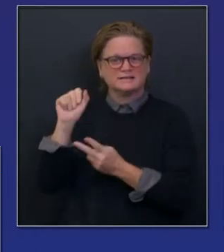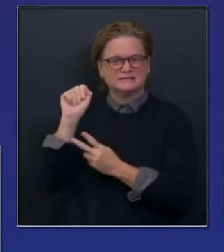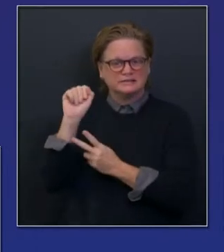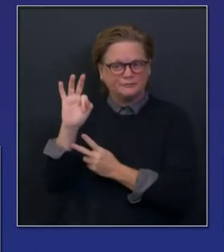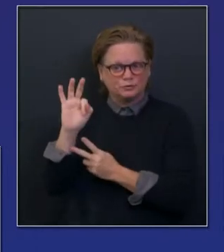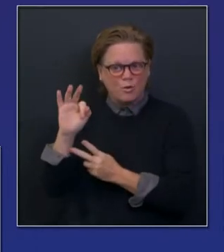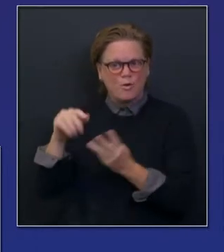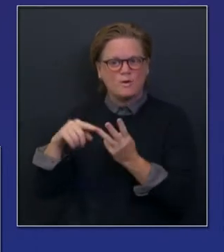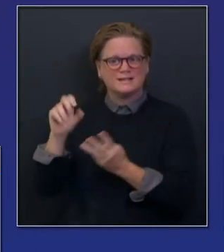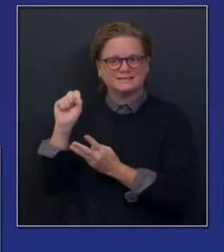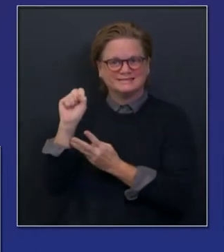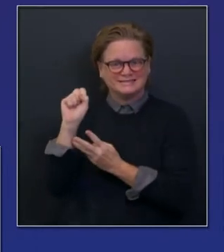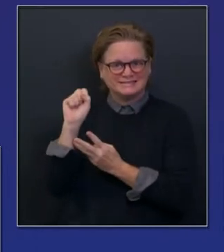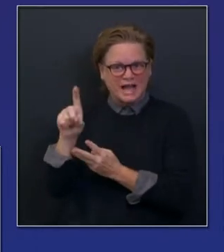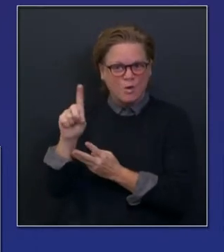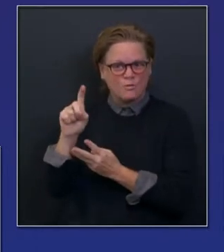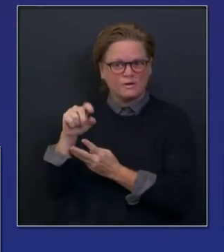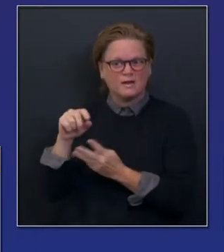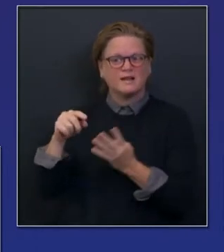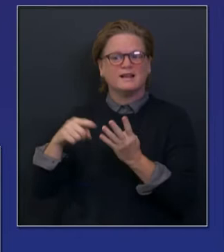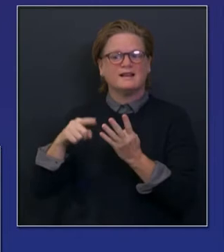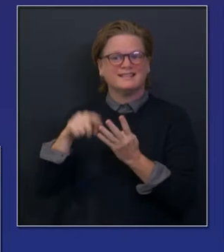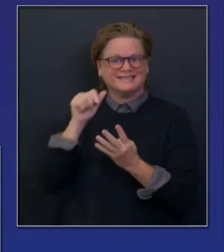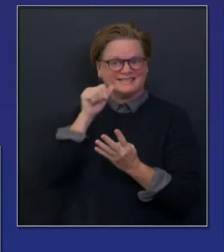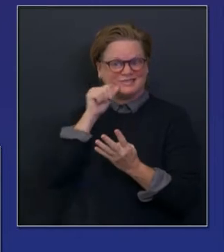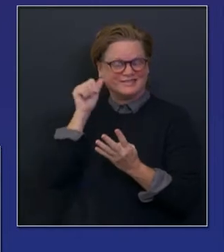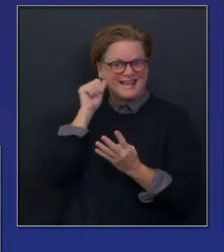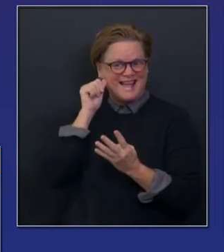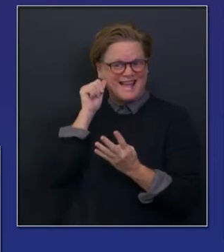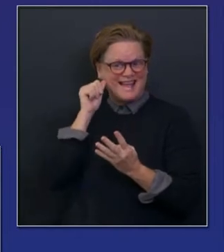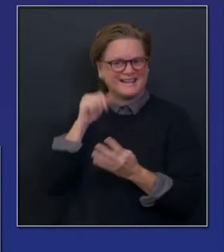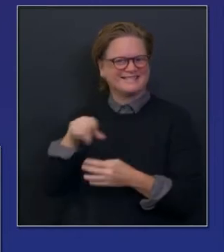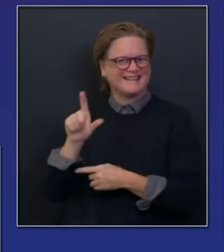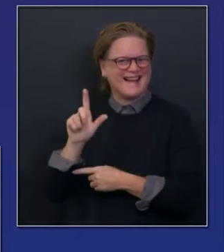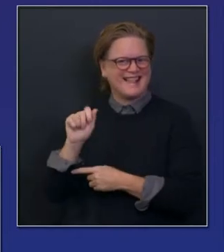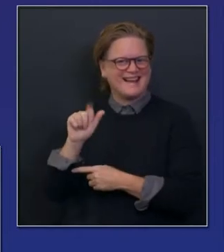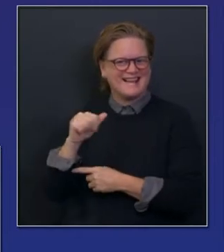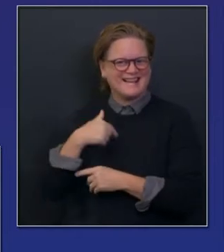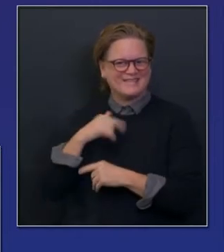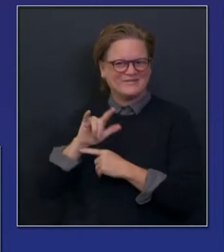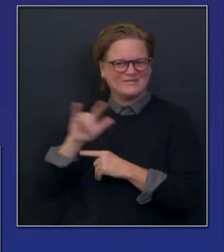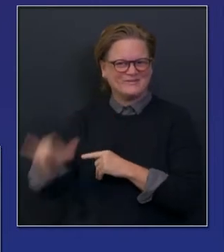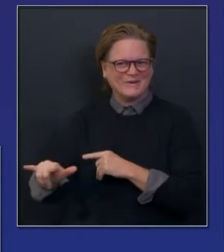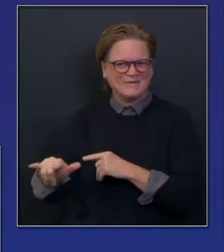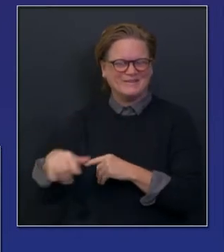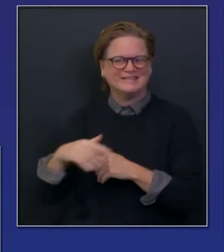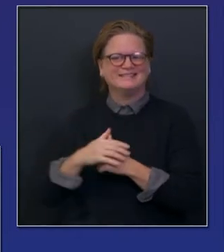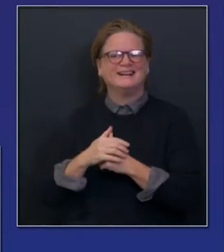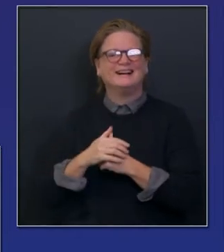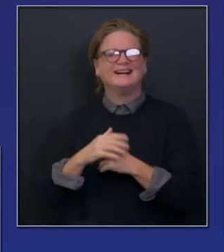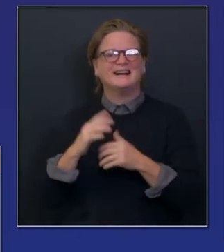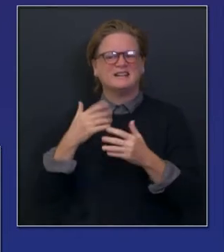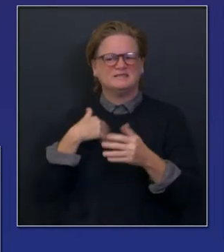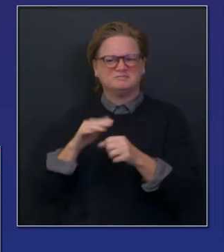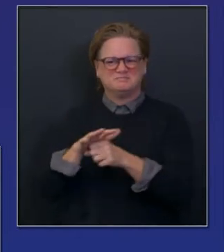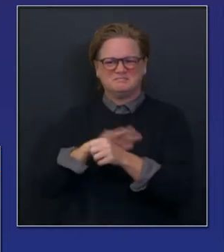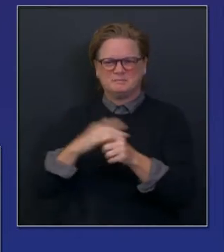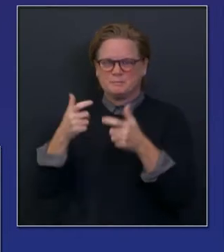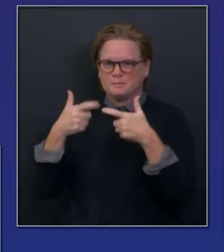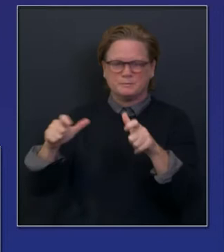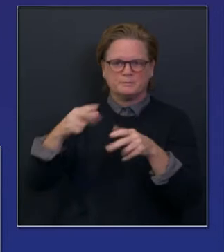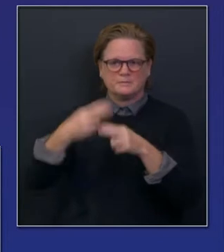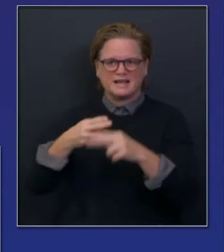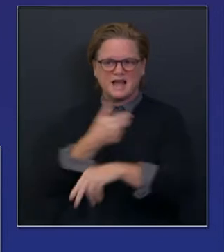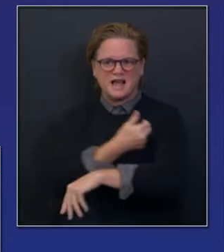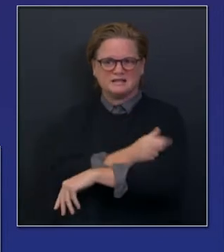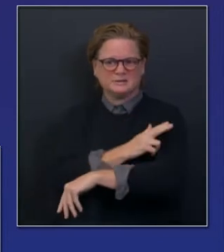Diego. Por supuesto, ayer tuve el privilegio de estar en el condado de Los Ángeles, en las